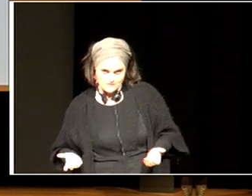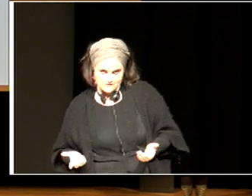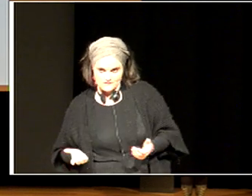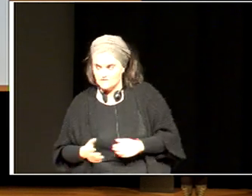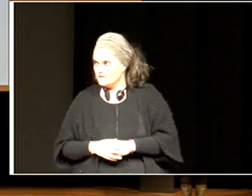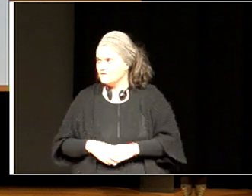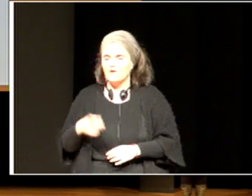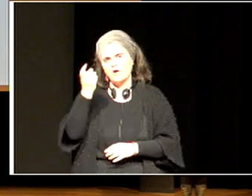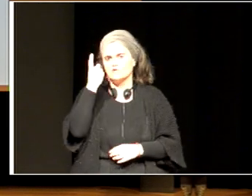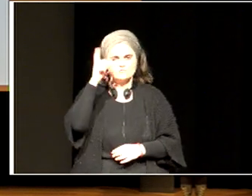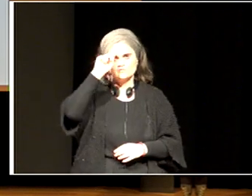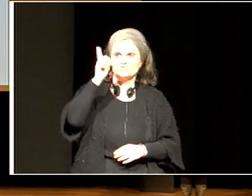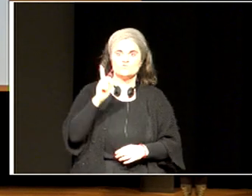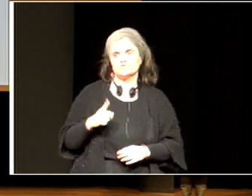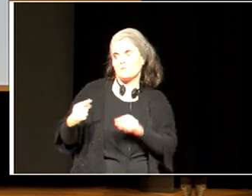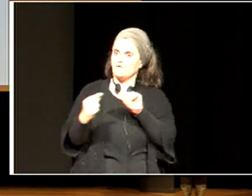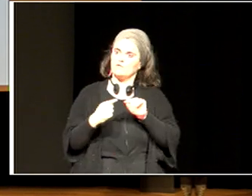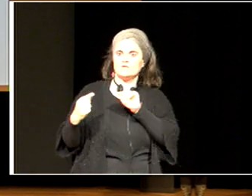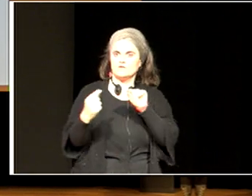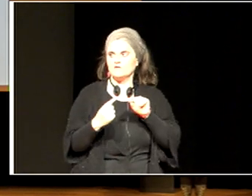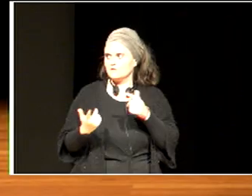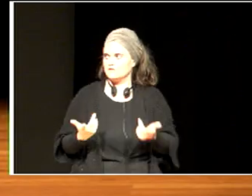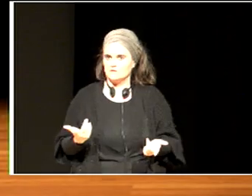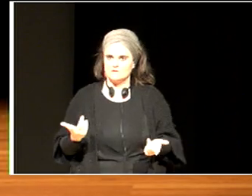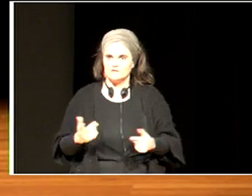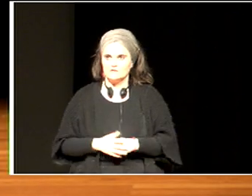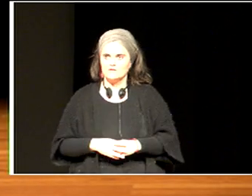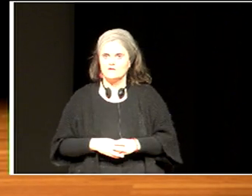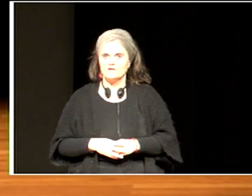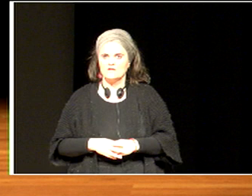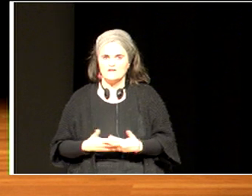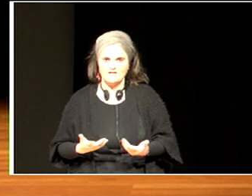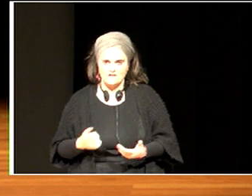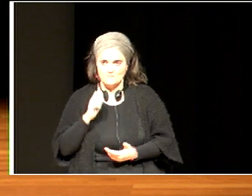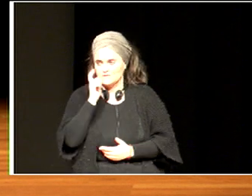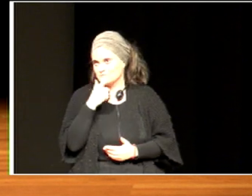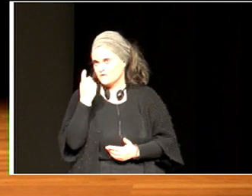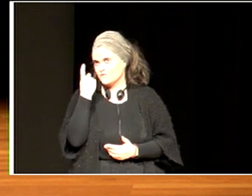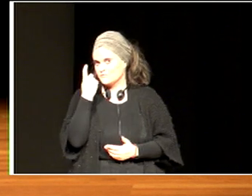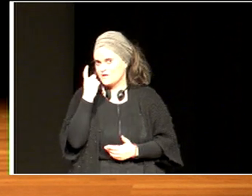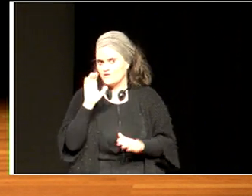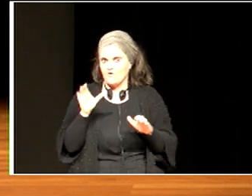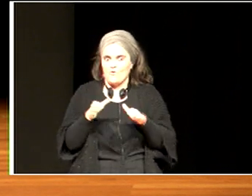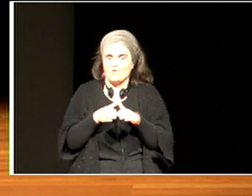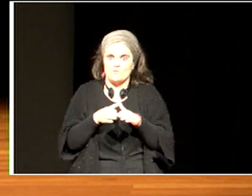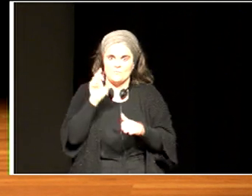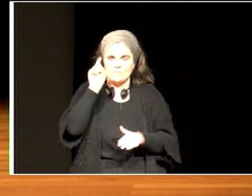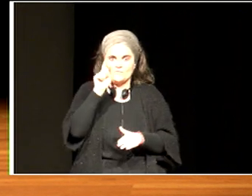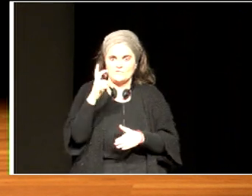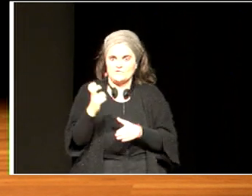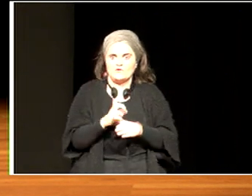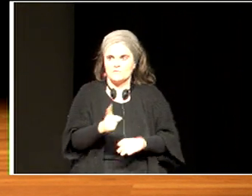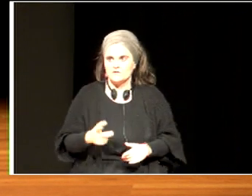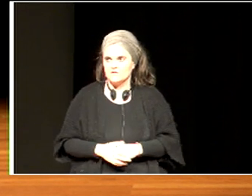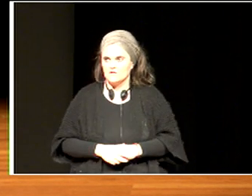el alumnado no sabe debatir pero mal que el alumnado no ve los claustros del instituto uno